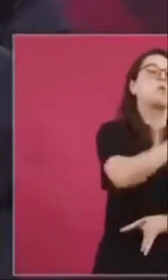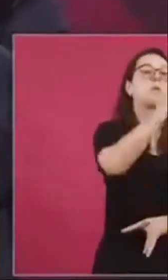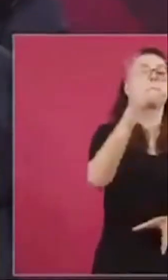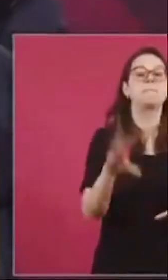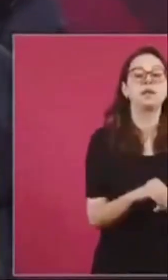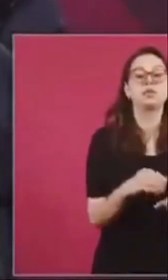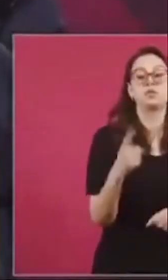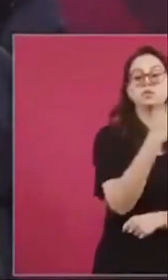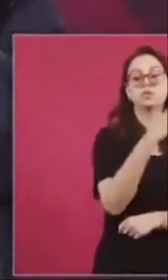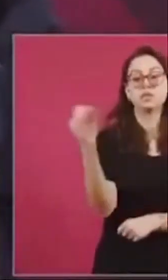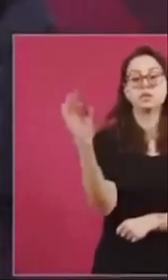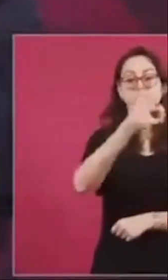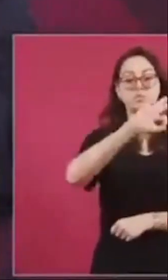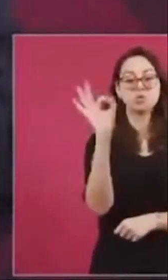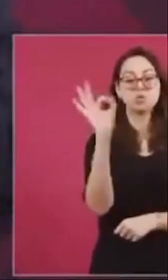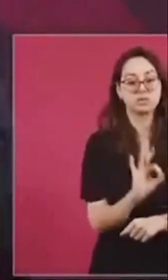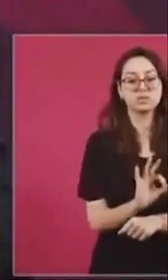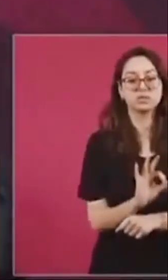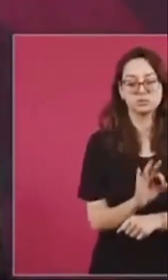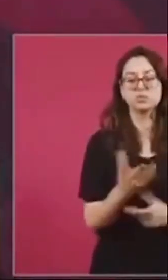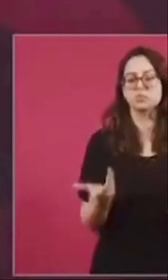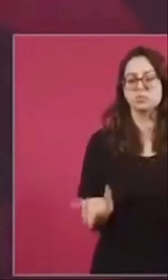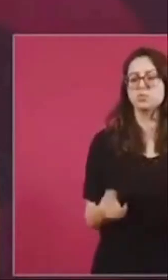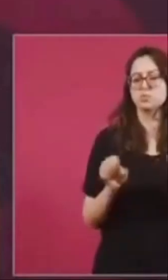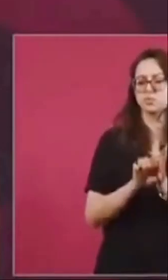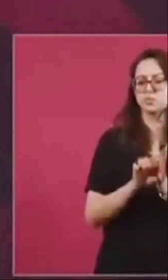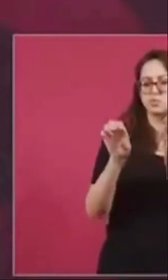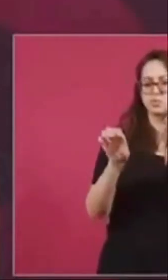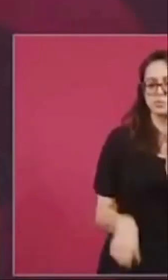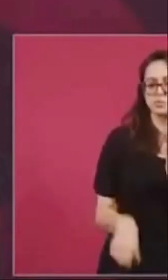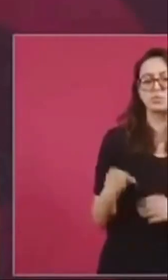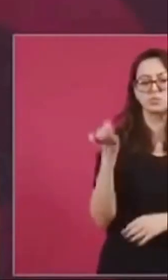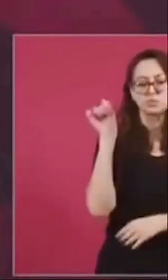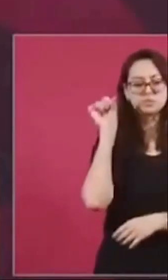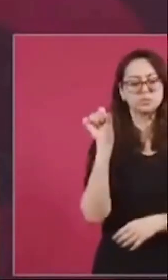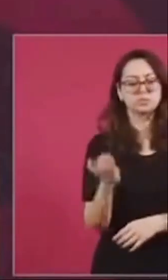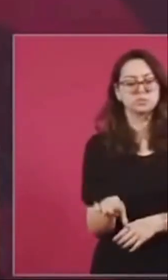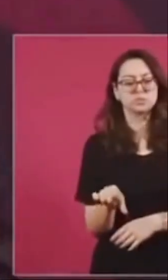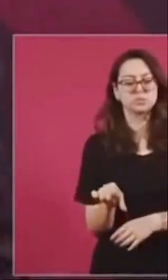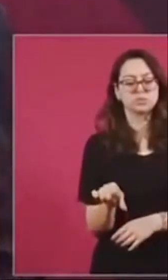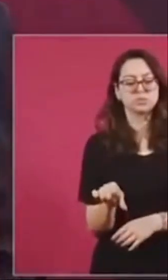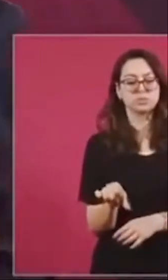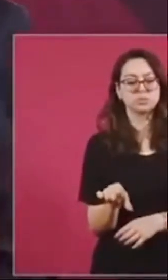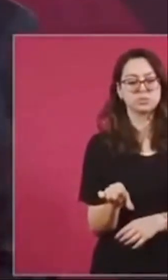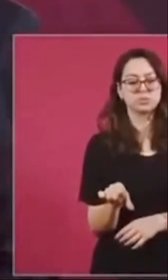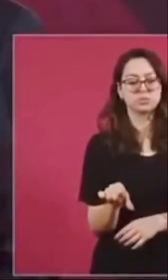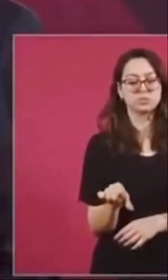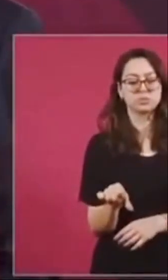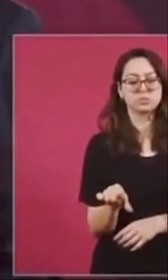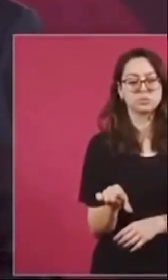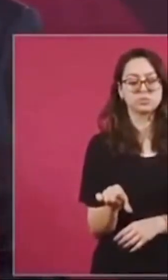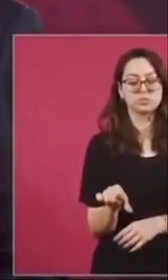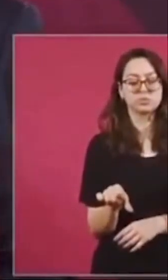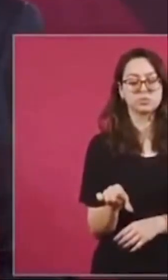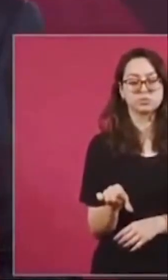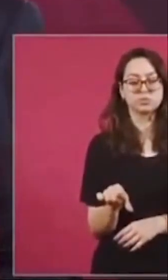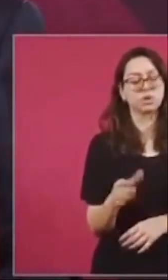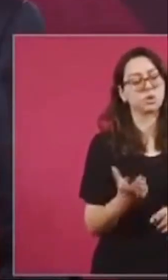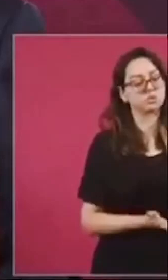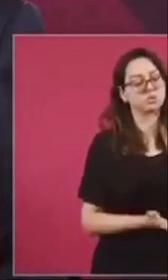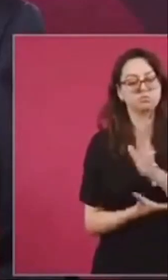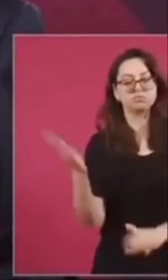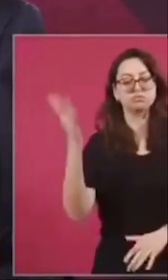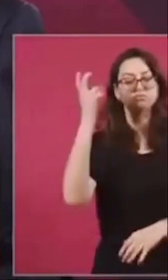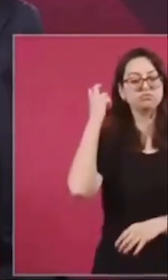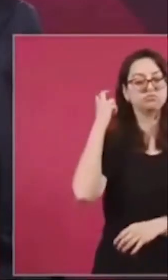hemos visto, se vaya a aguantar las ganas de estar hablando del tema. Pero esta gira, pues sí, es muy interesante, qué bueno que lo destaques, porque sí,